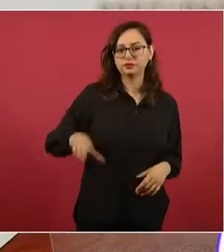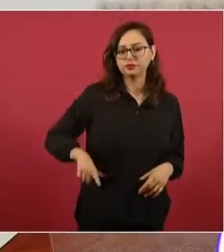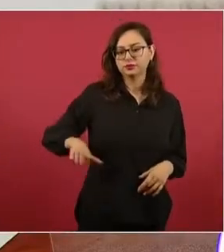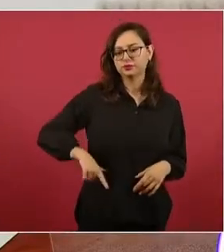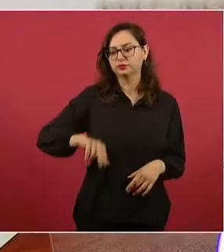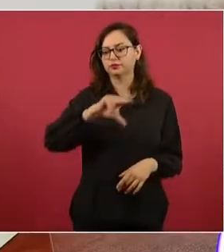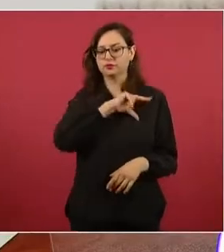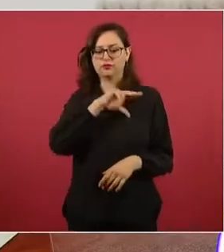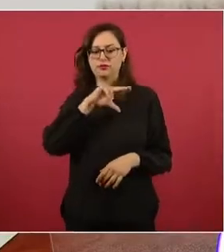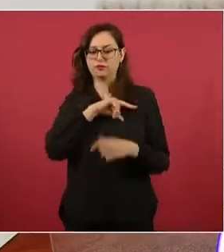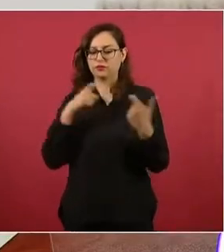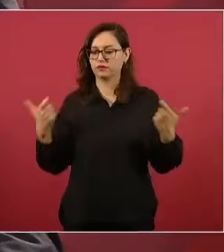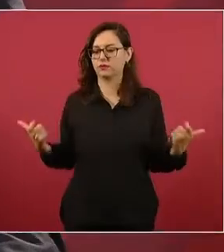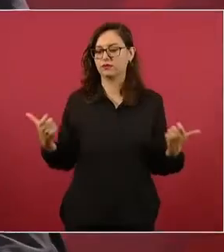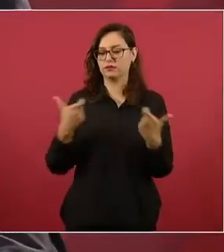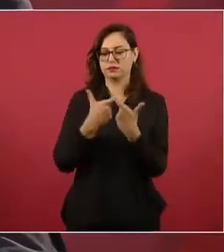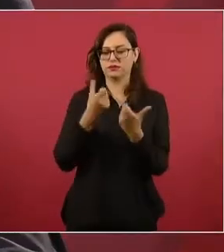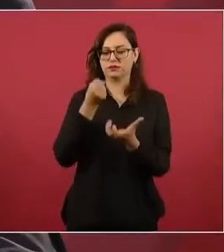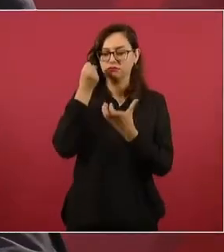que